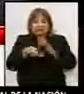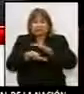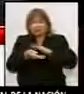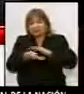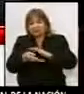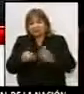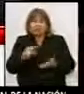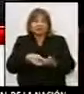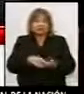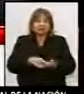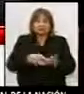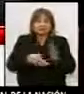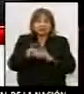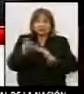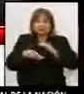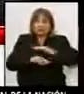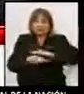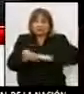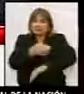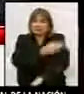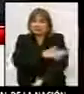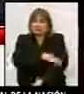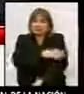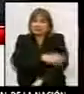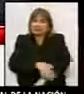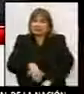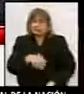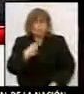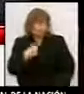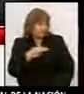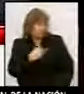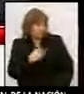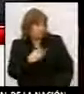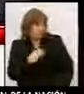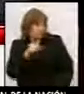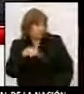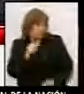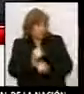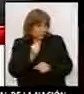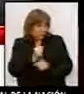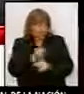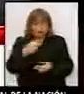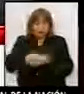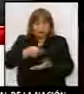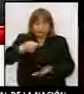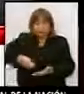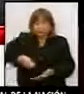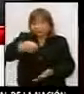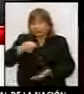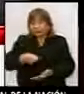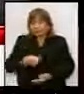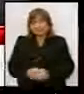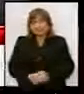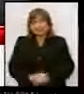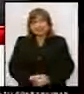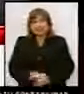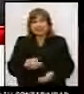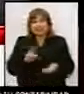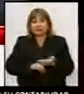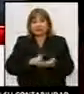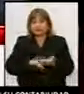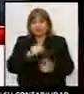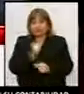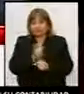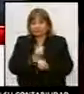en sistemas de corrupción. Nosotros y todos los trabajadores del Perú les pagamos parte de la seguridad social de los